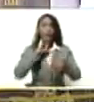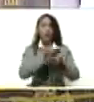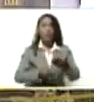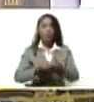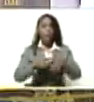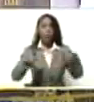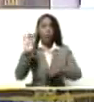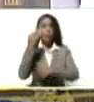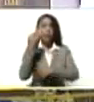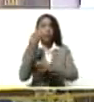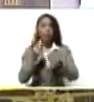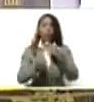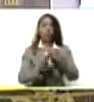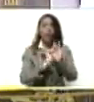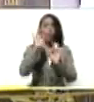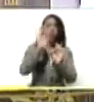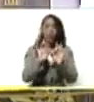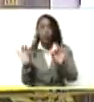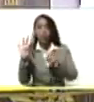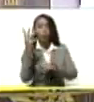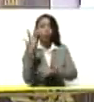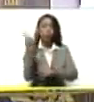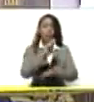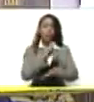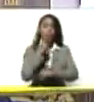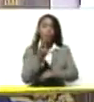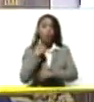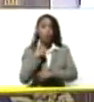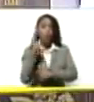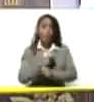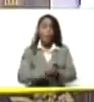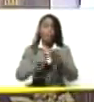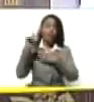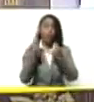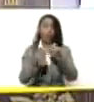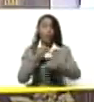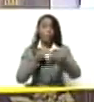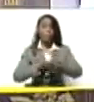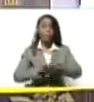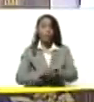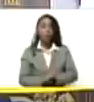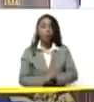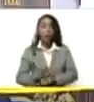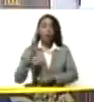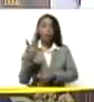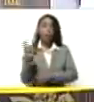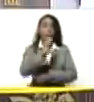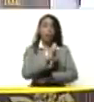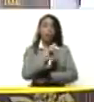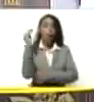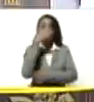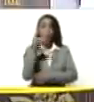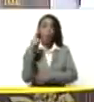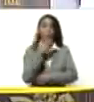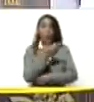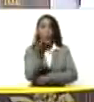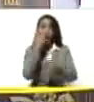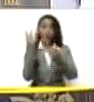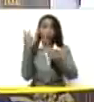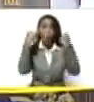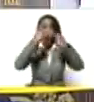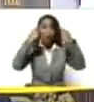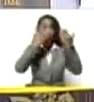el 84% de los estudiantes venezolanos están en escuelas liceos y universidades públicas